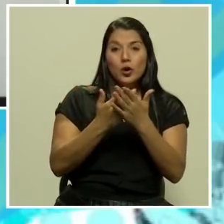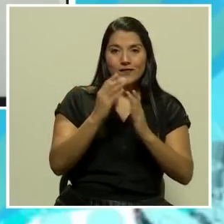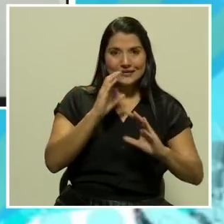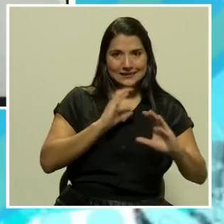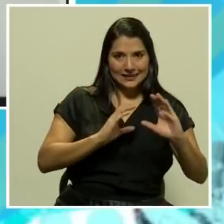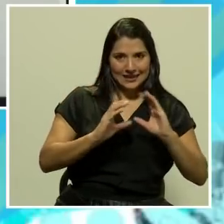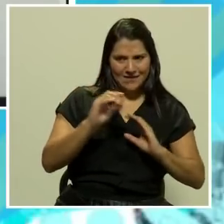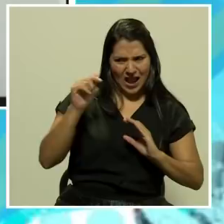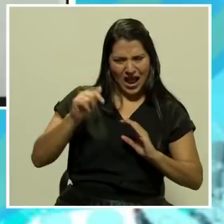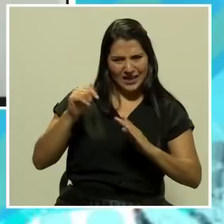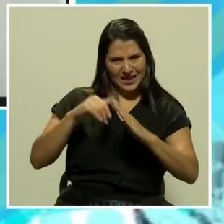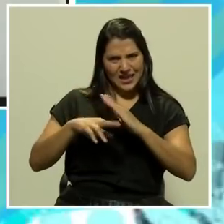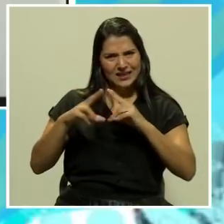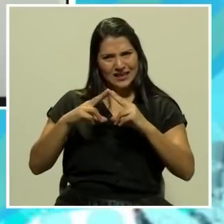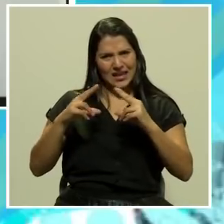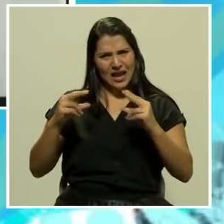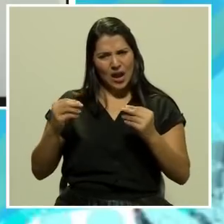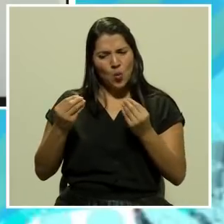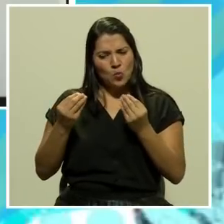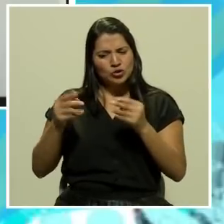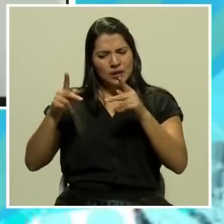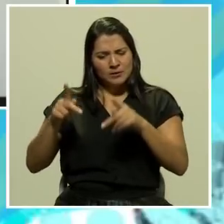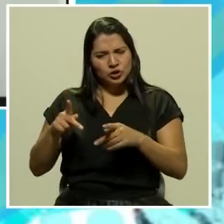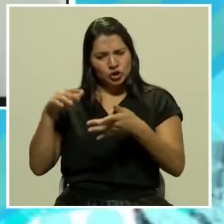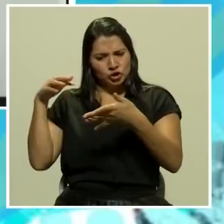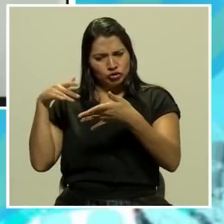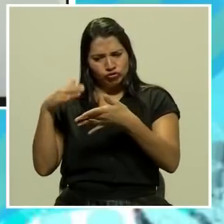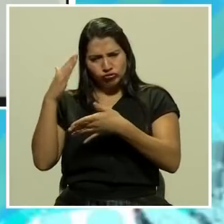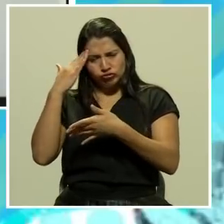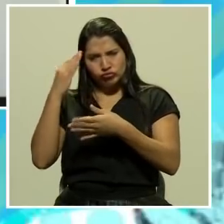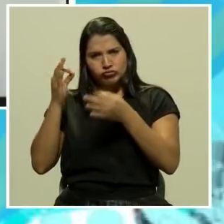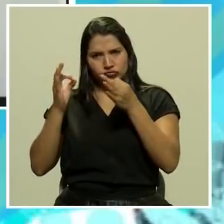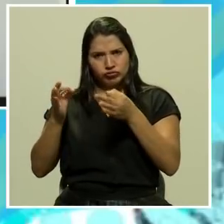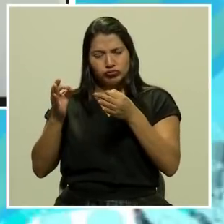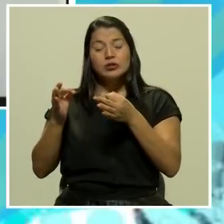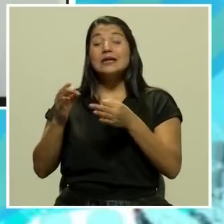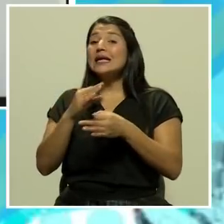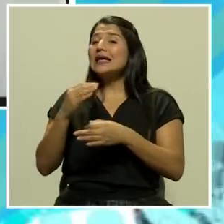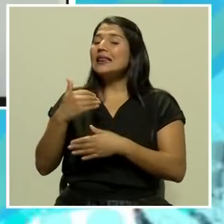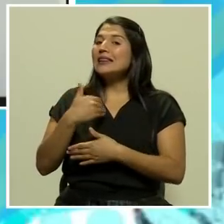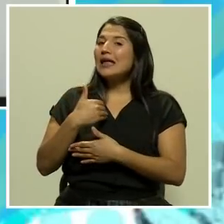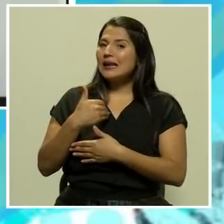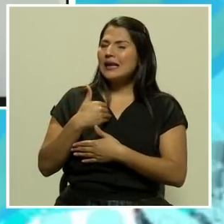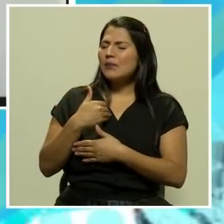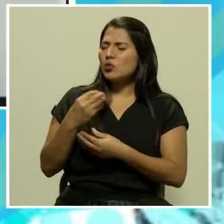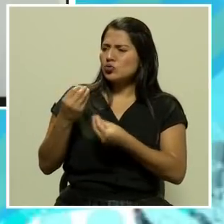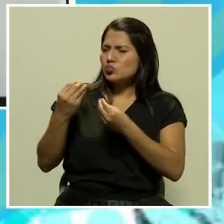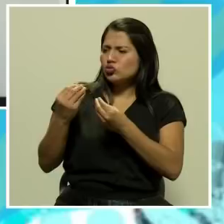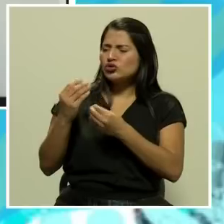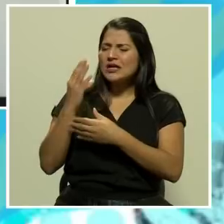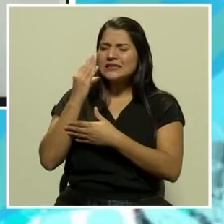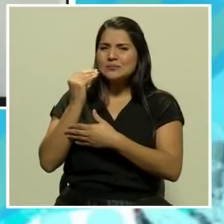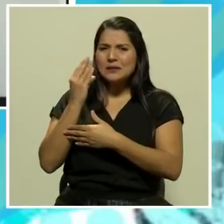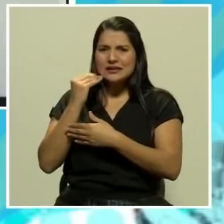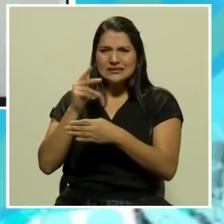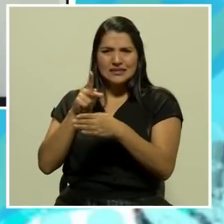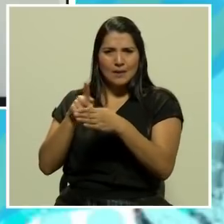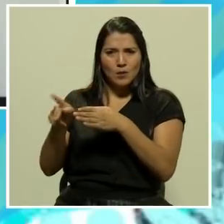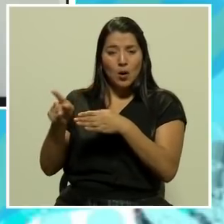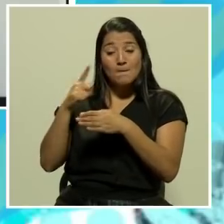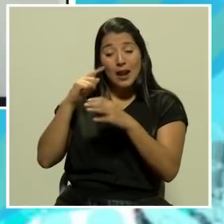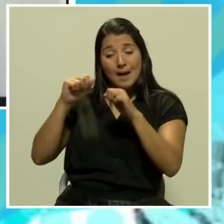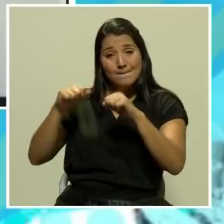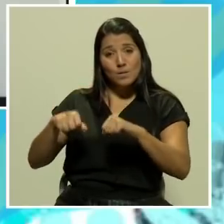hay gente muy bien formada y tenemos, digamos, suficiente bagaje profesional como para poder